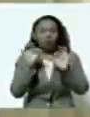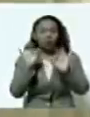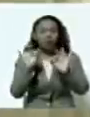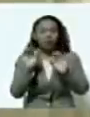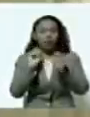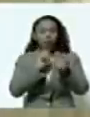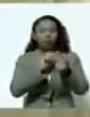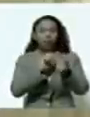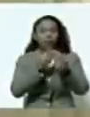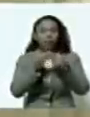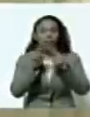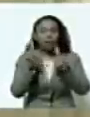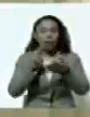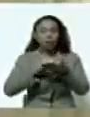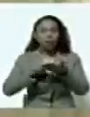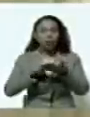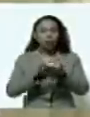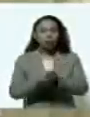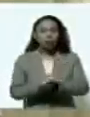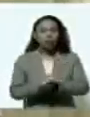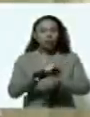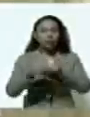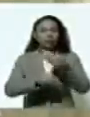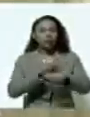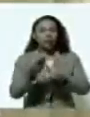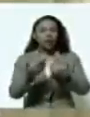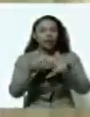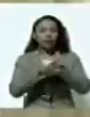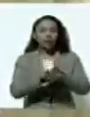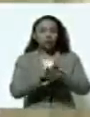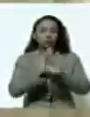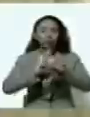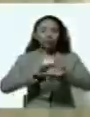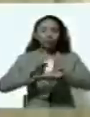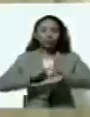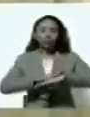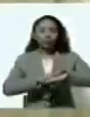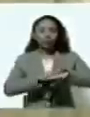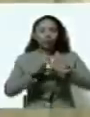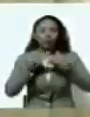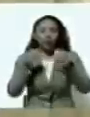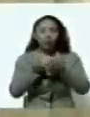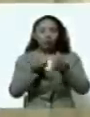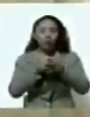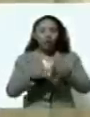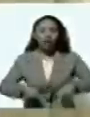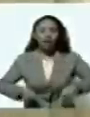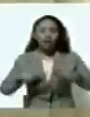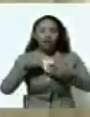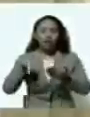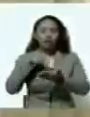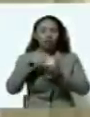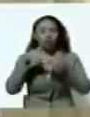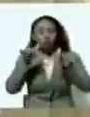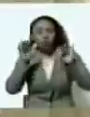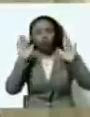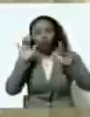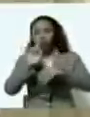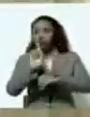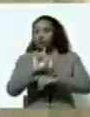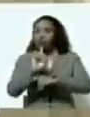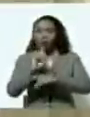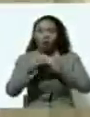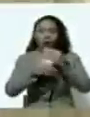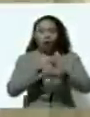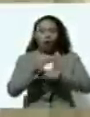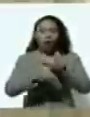Diálogo, Paz y Reconciliación será inclusivo y convocará a todos los sectores de la vida nacional y, por supuesto, no contemplará